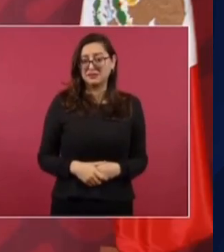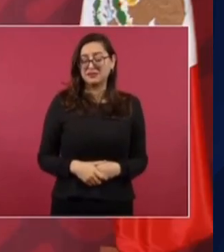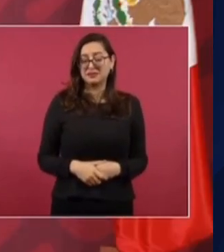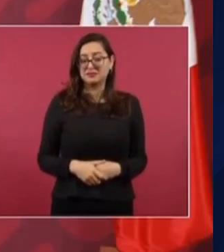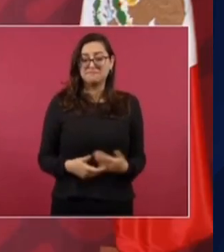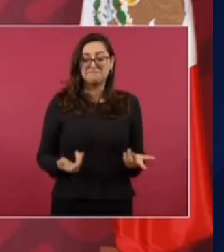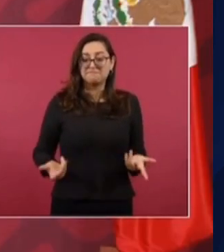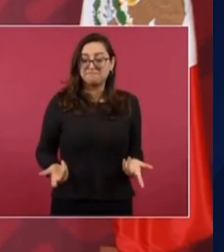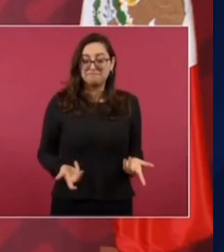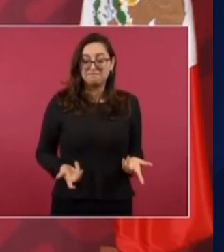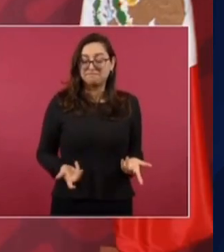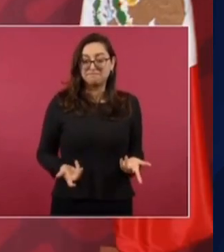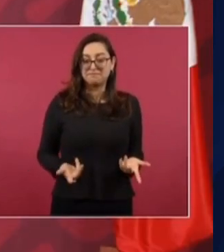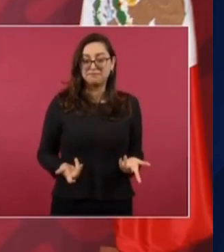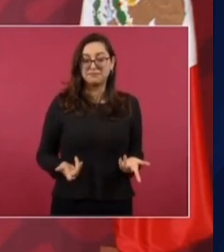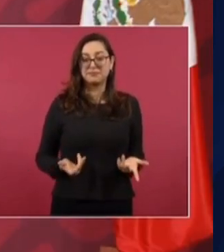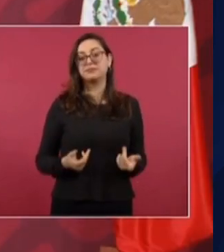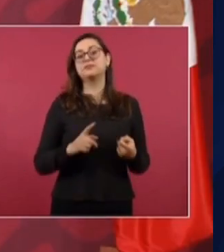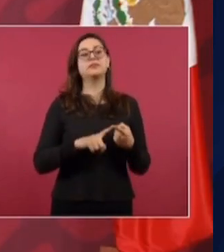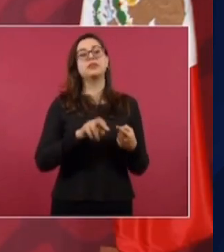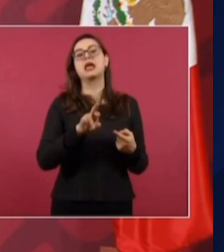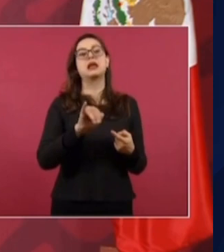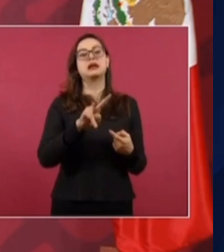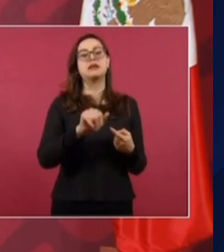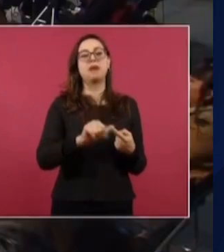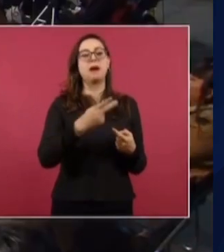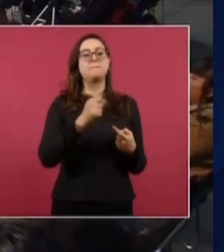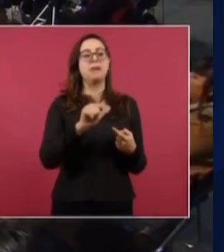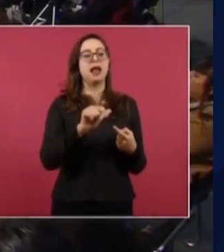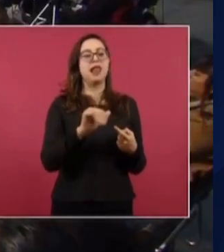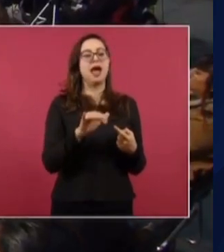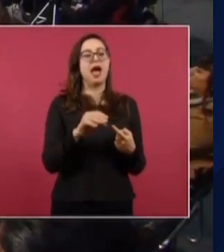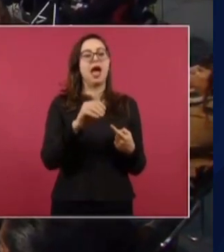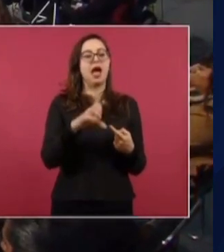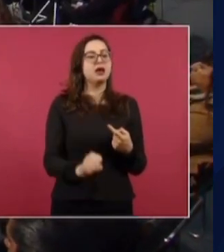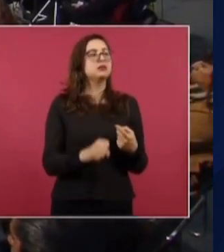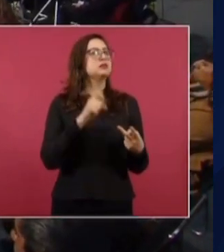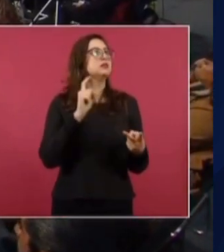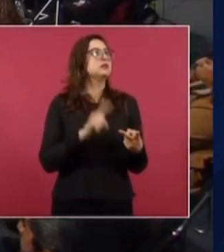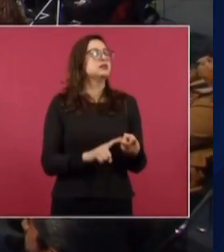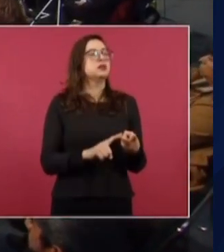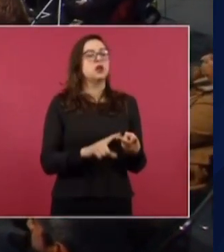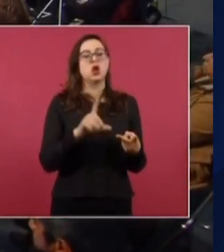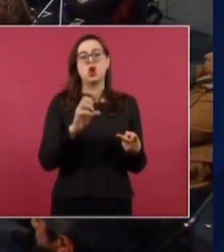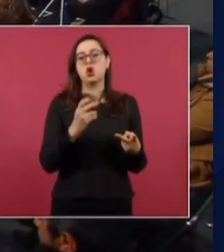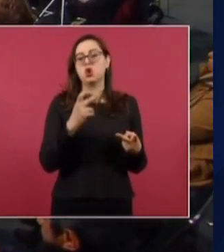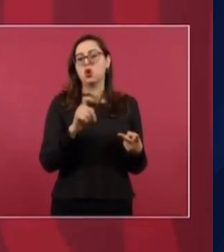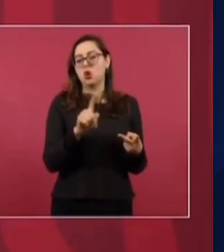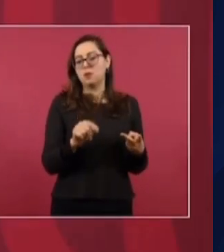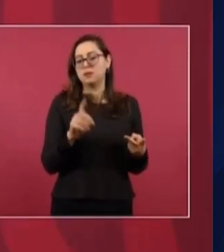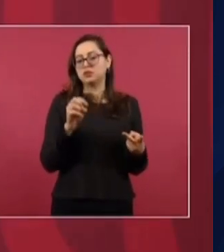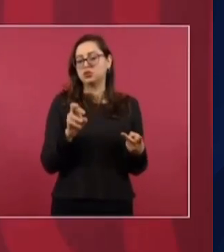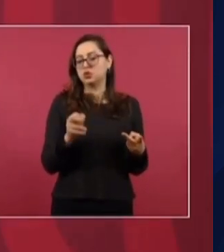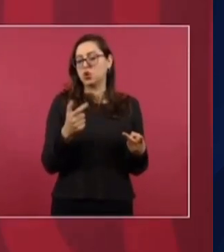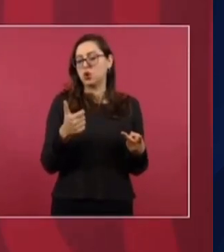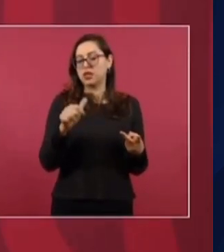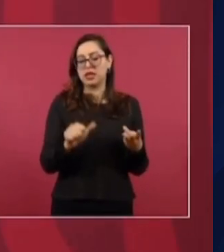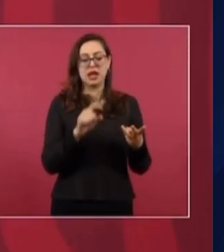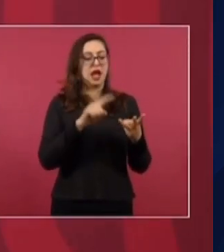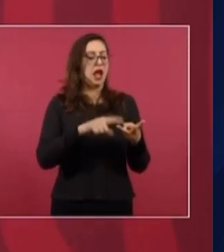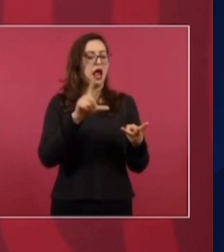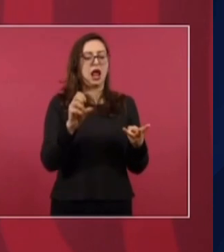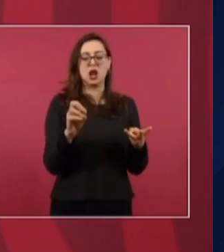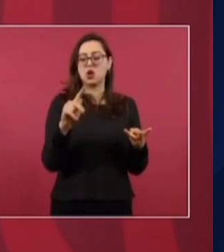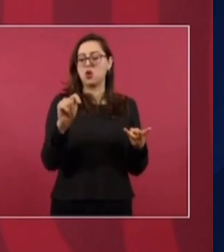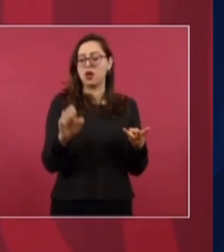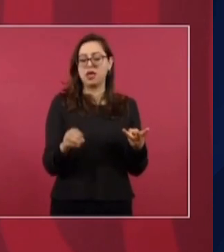y es riva Palacio y es López Dóriga y es Lore